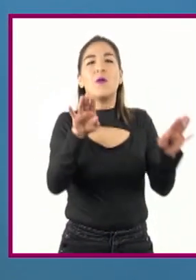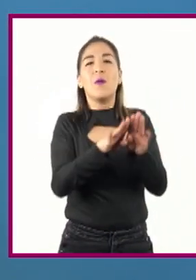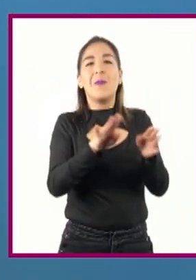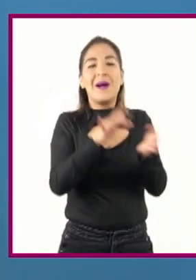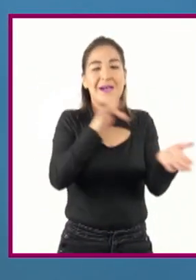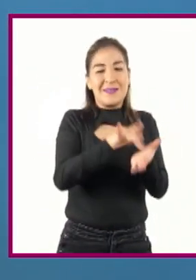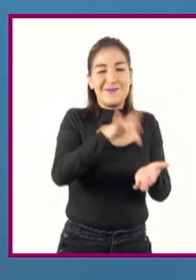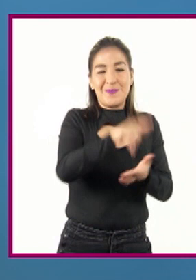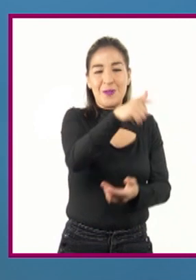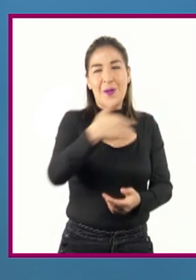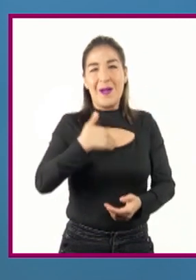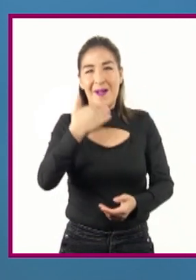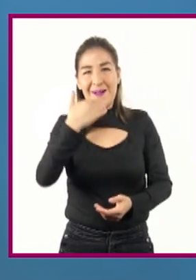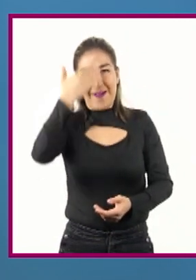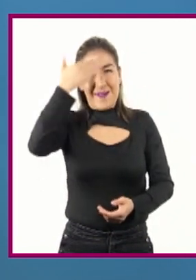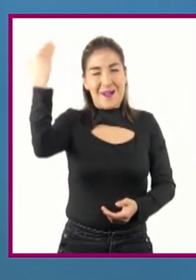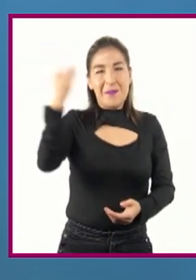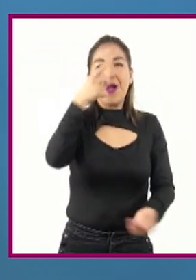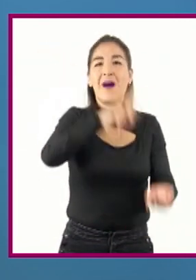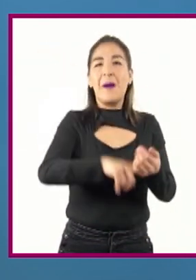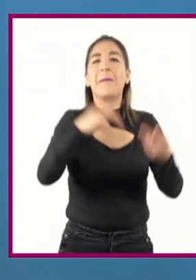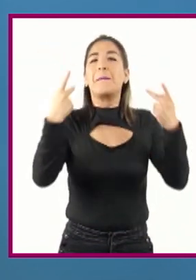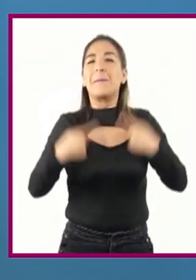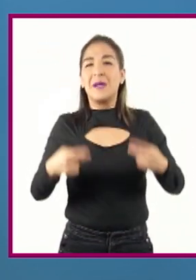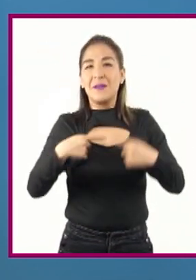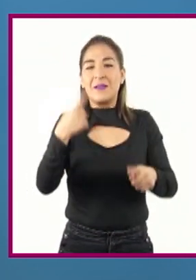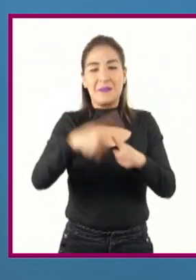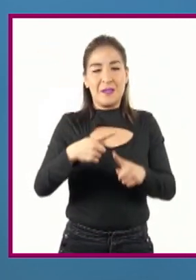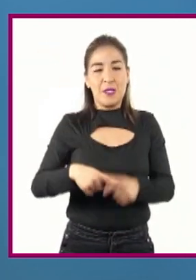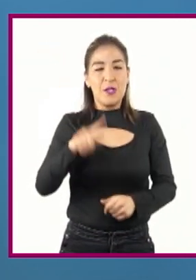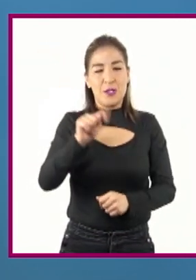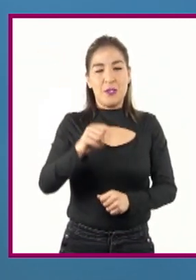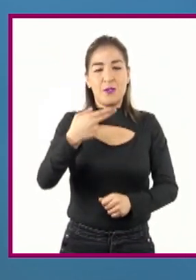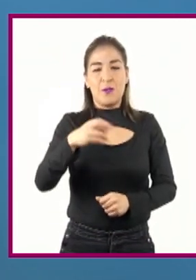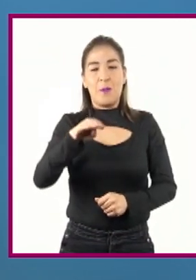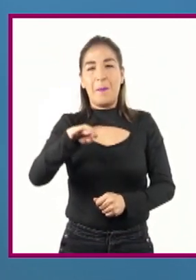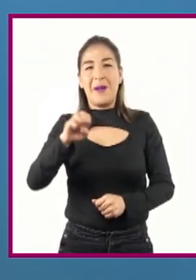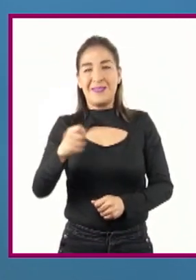guerrilla árabe a través de personajes como Thomas